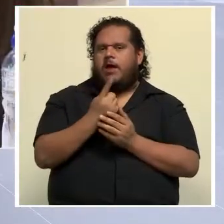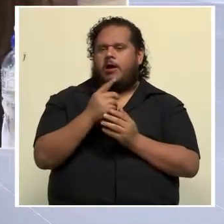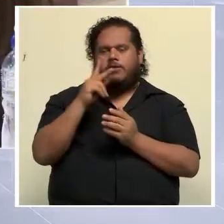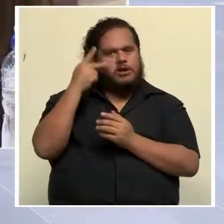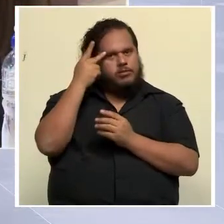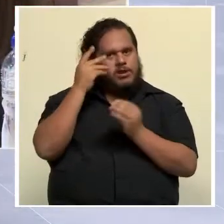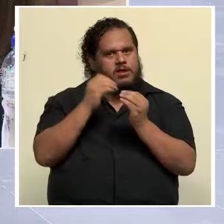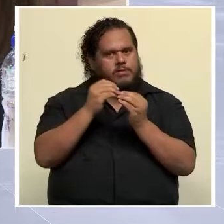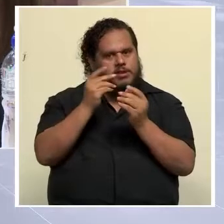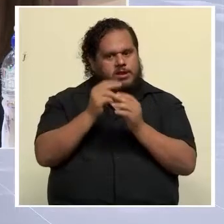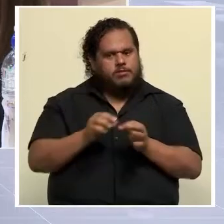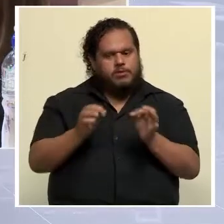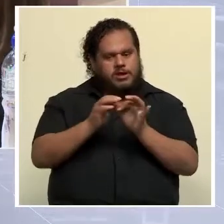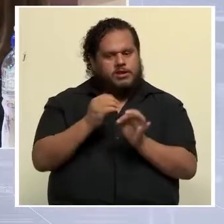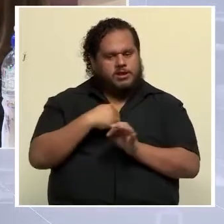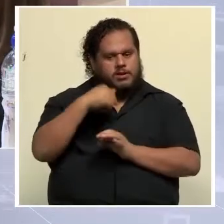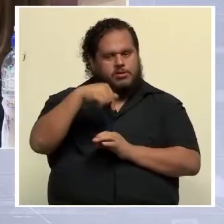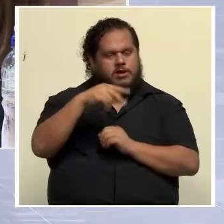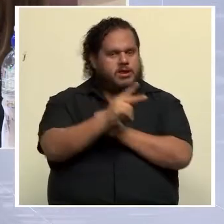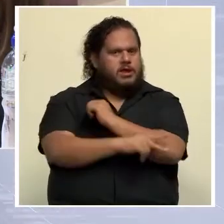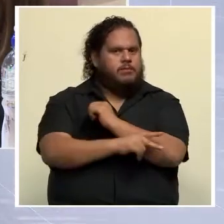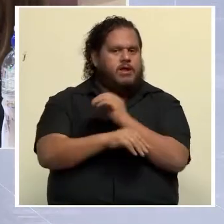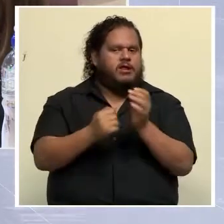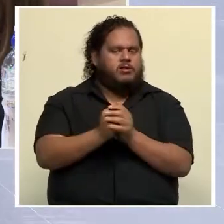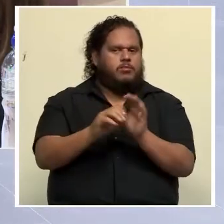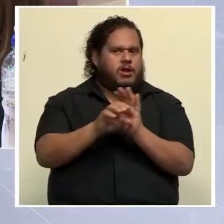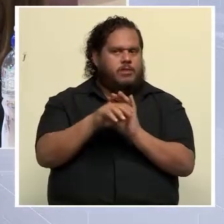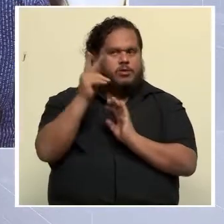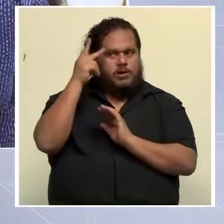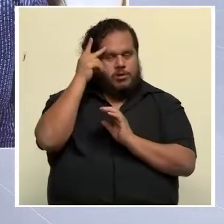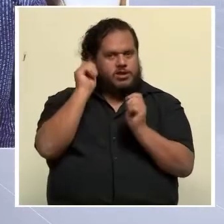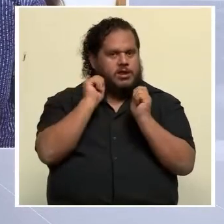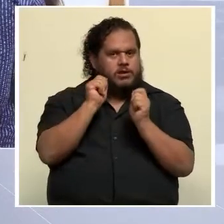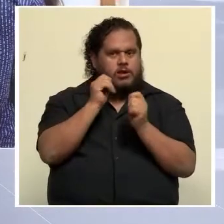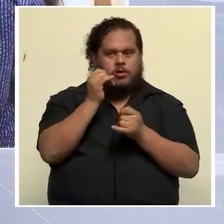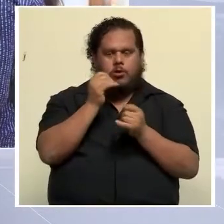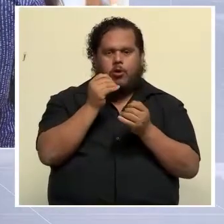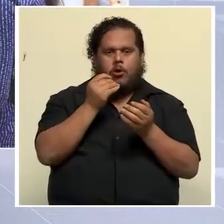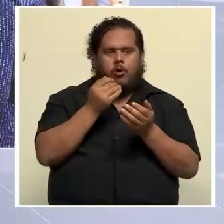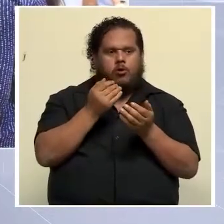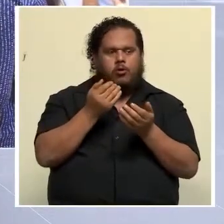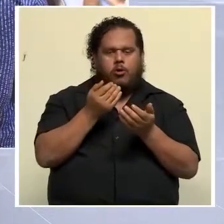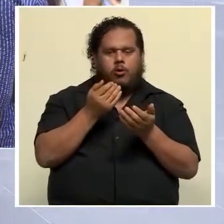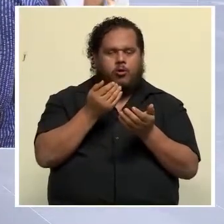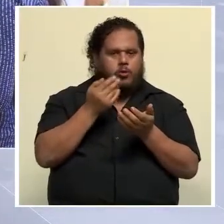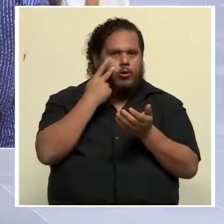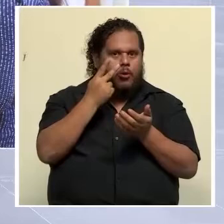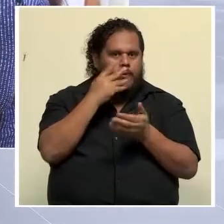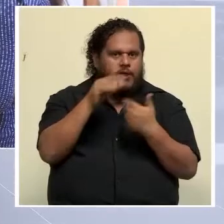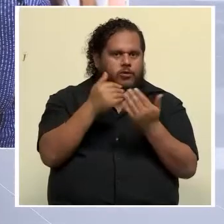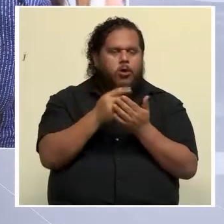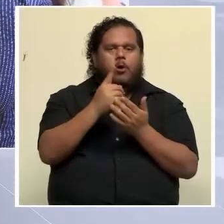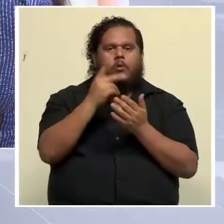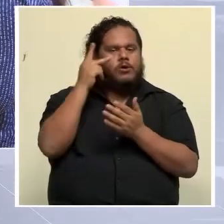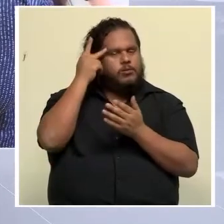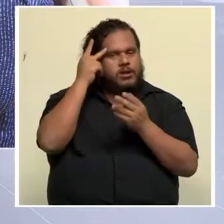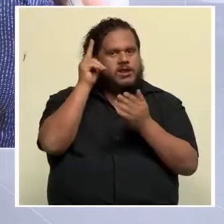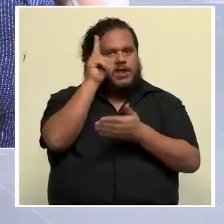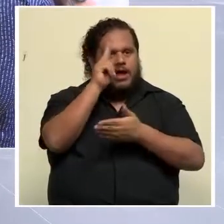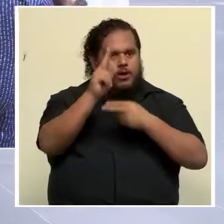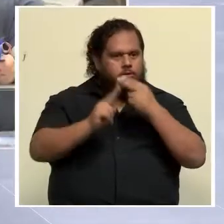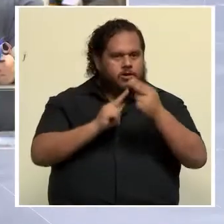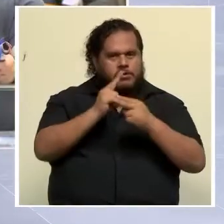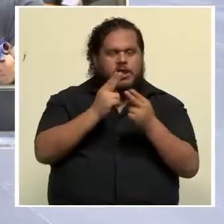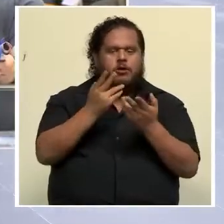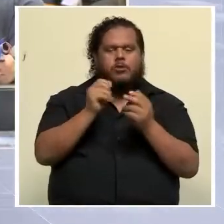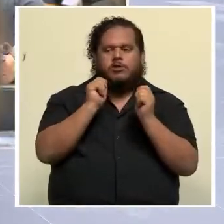más importantes que tenemos en el país, que es la política educativa. La política educativa lo permea todo, es decir, una política universal como lo es la educación